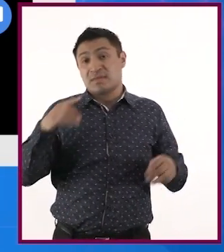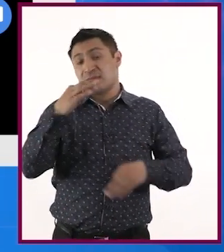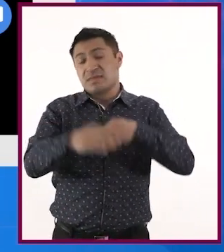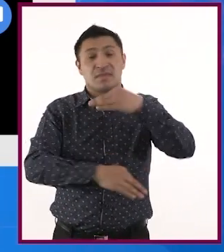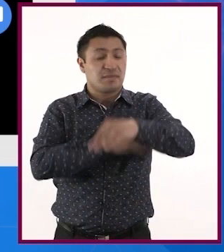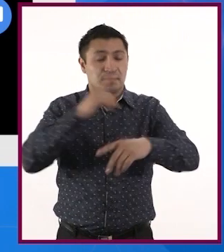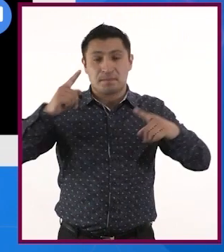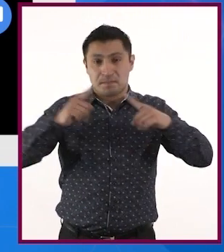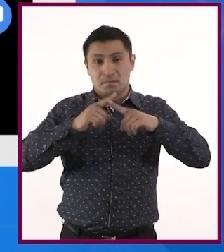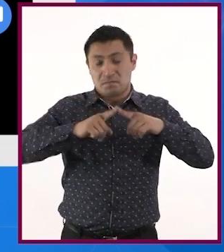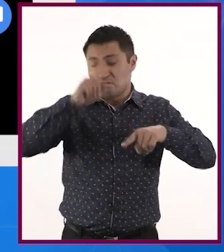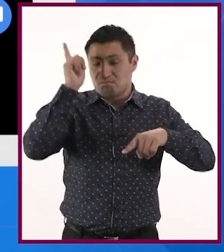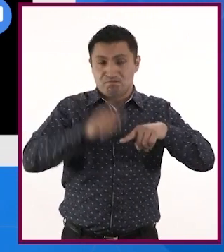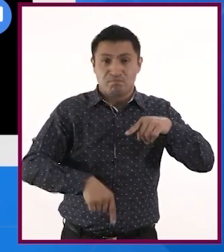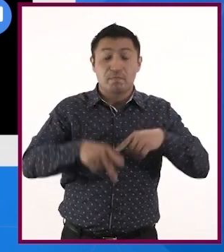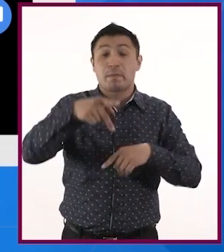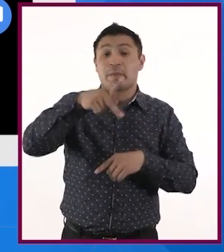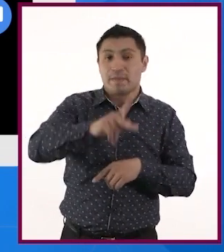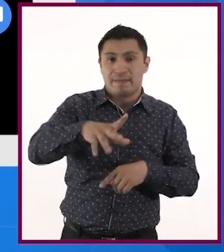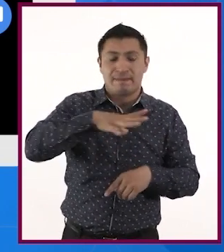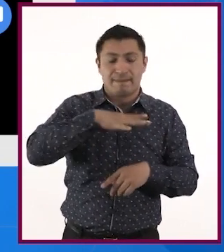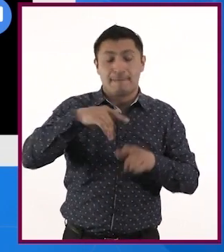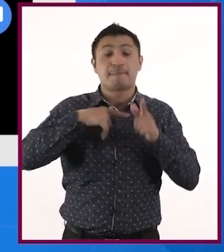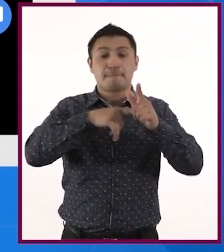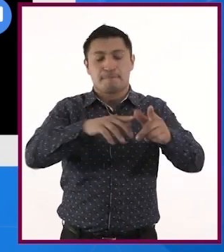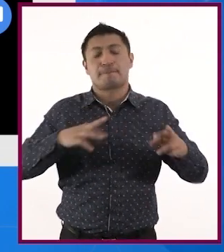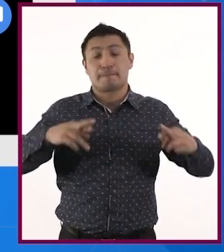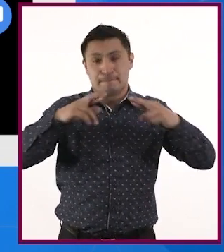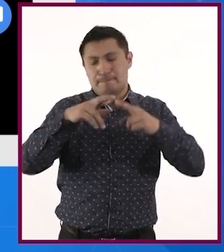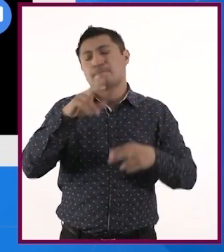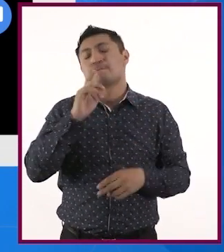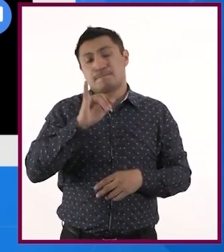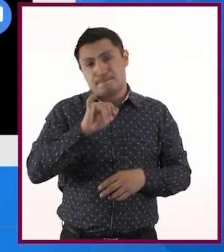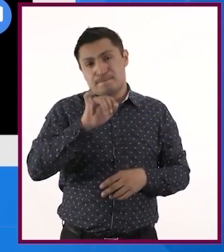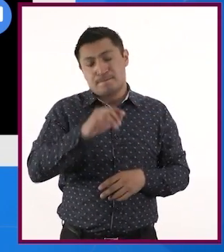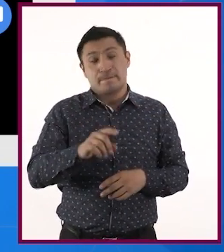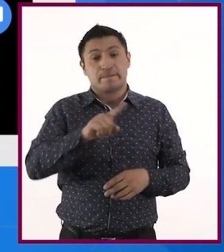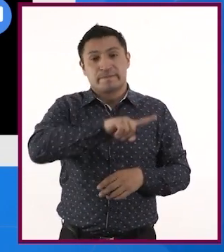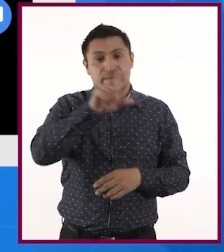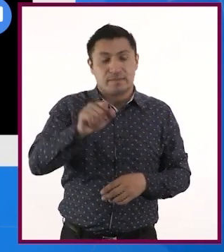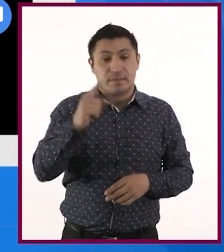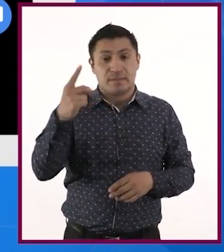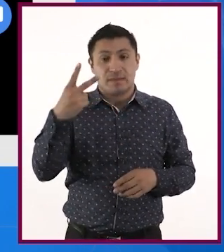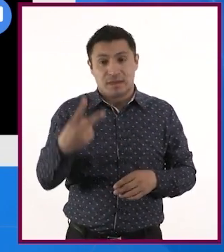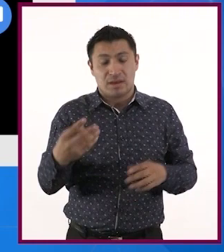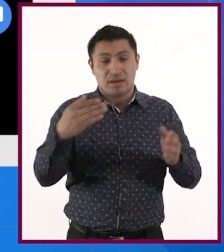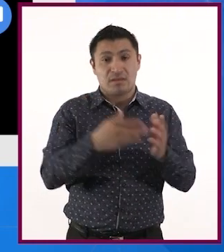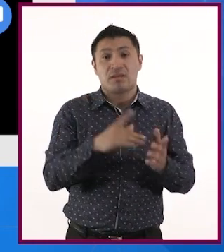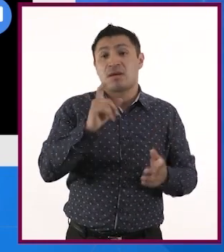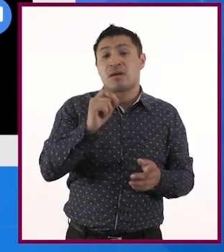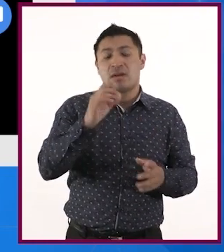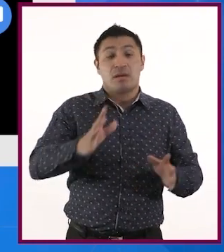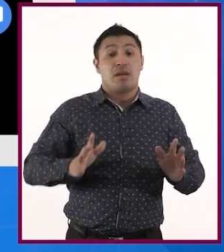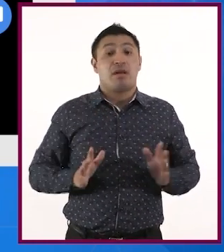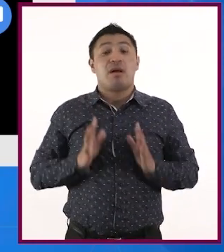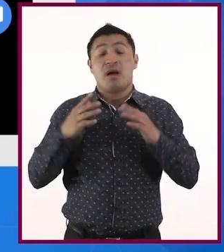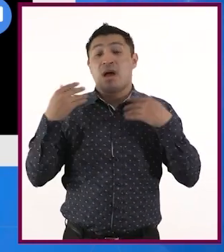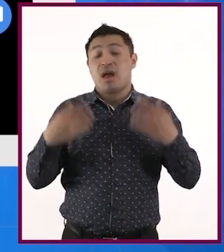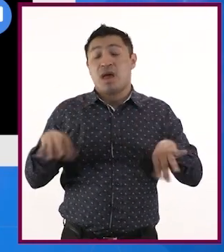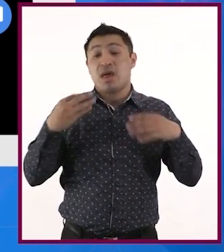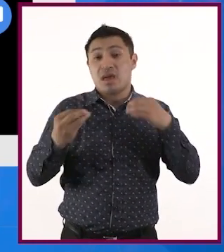las iglesias, pero sigue el fenómeno religioso. El censo 2020 vino a sorprender a